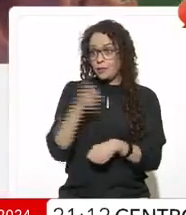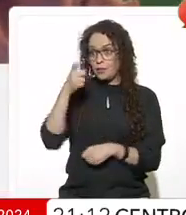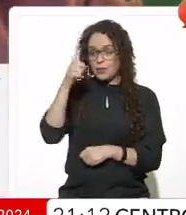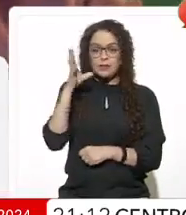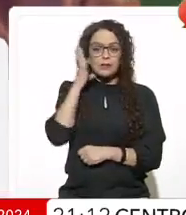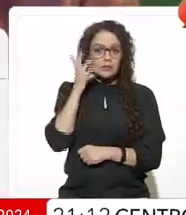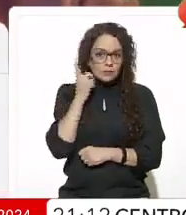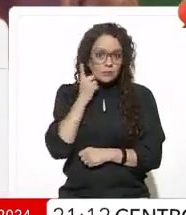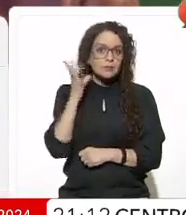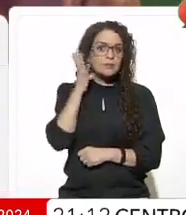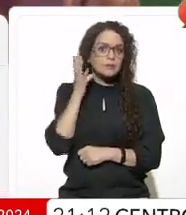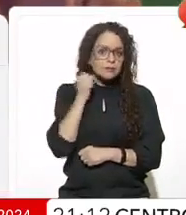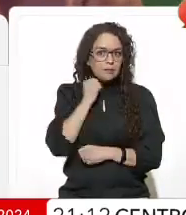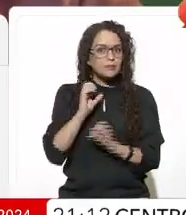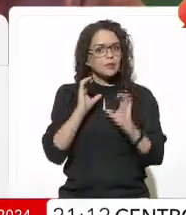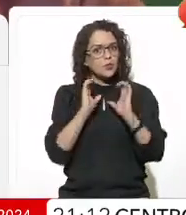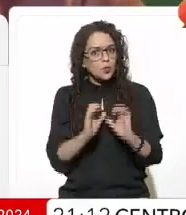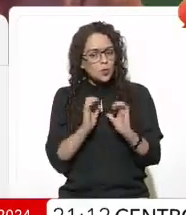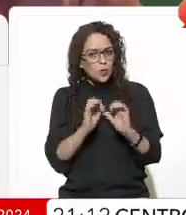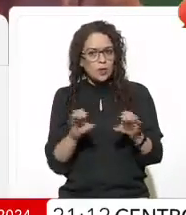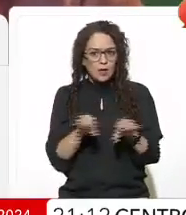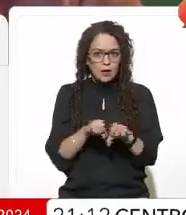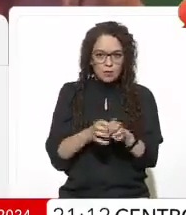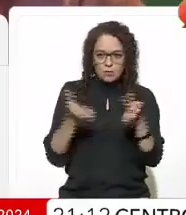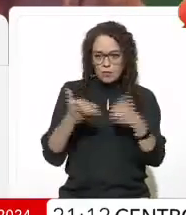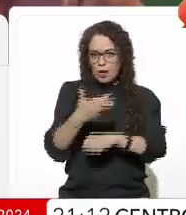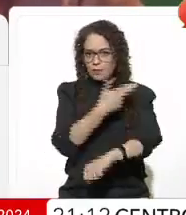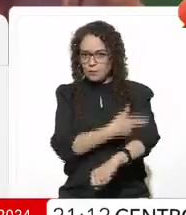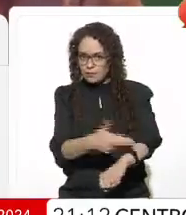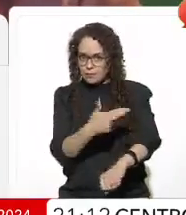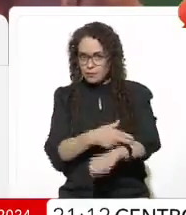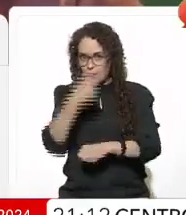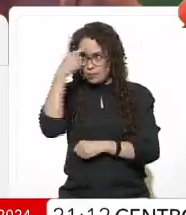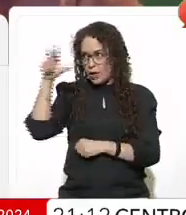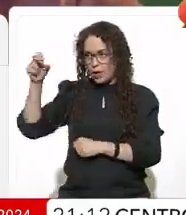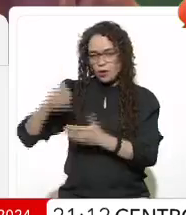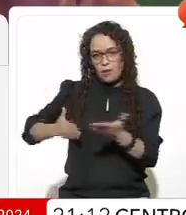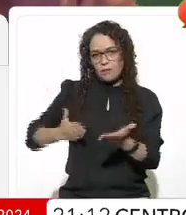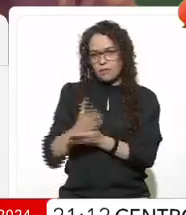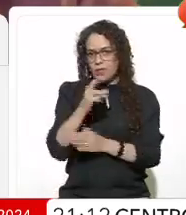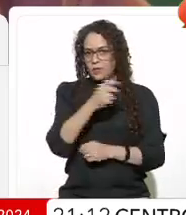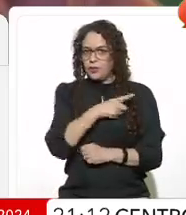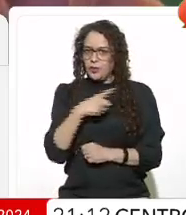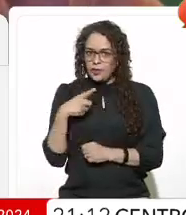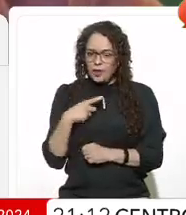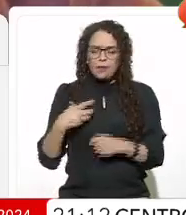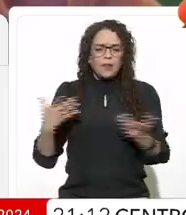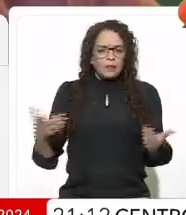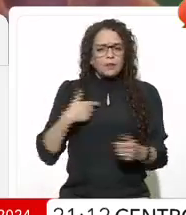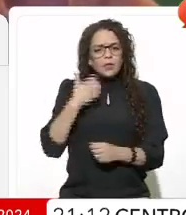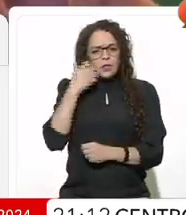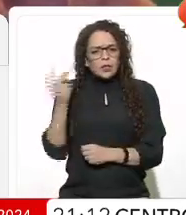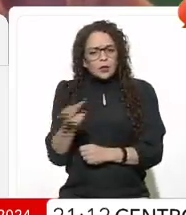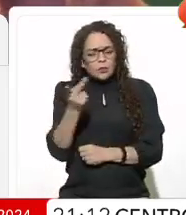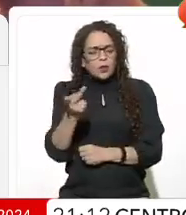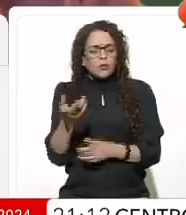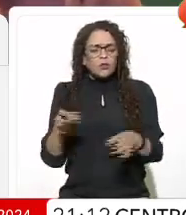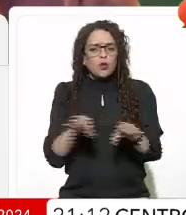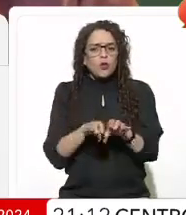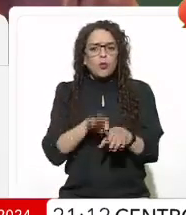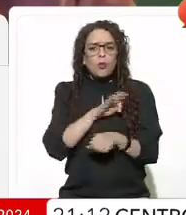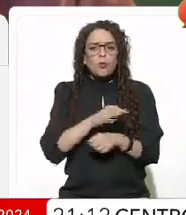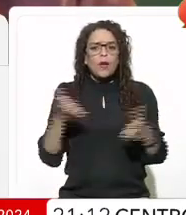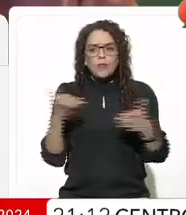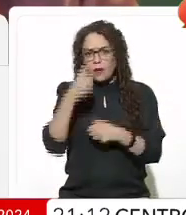y la Cámara de Diputados. Andrés, ¿cuál entonces sería la salida a esto que ya empieza a perfilarse